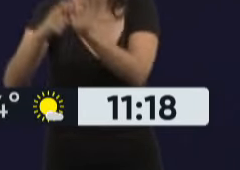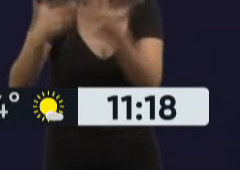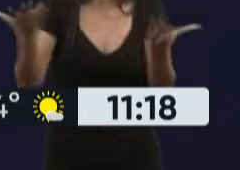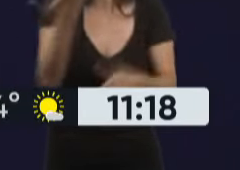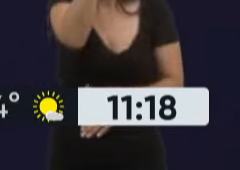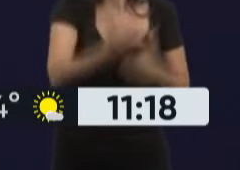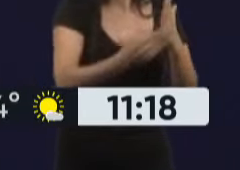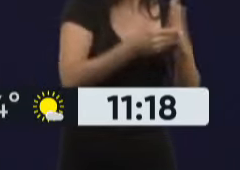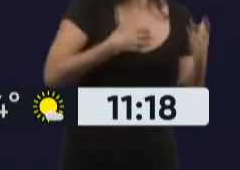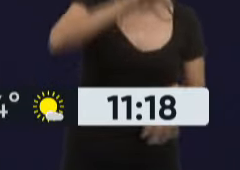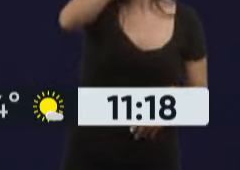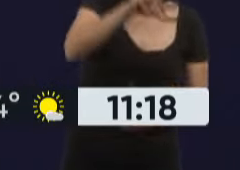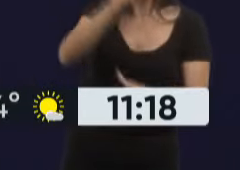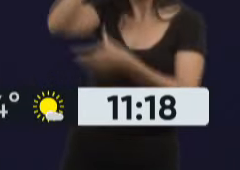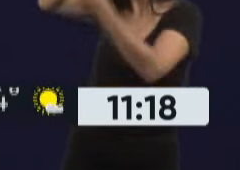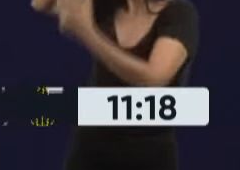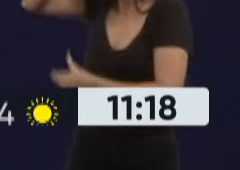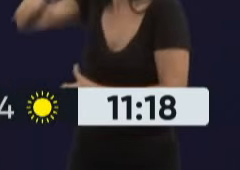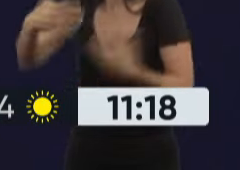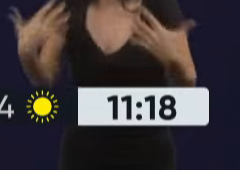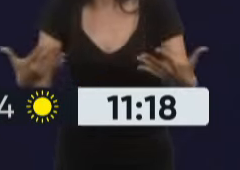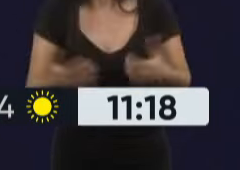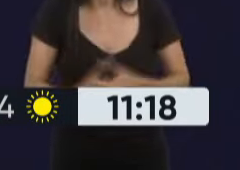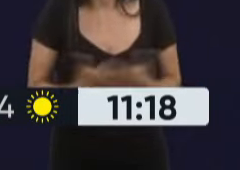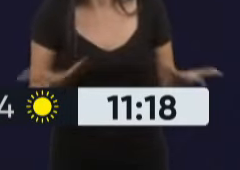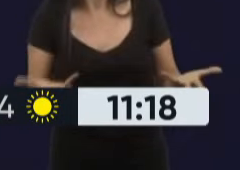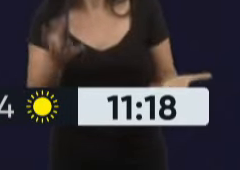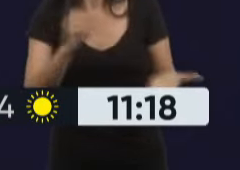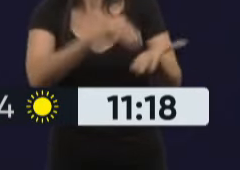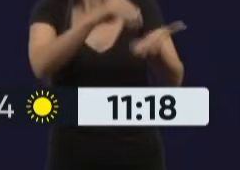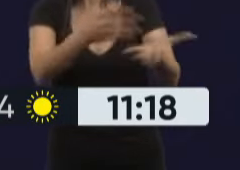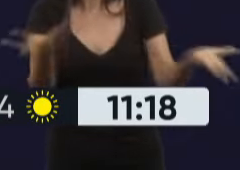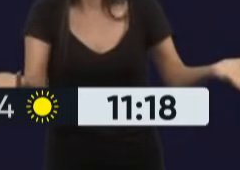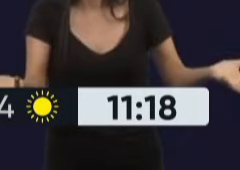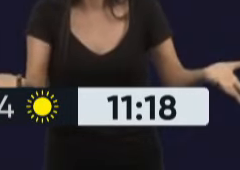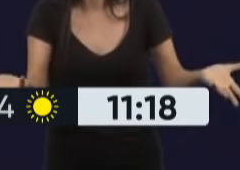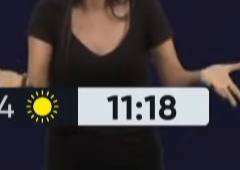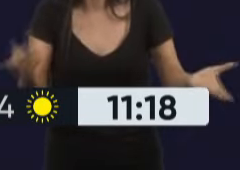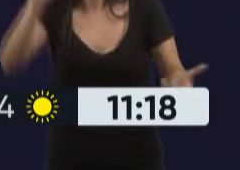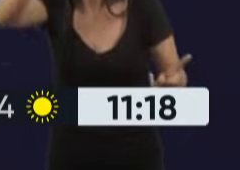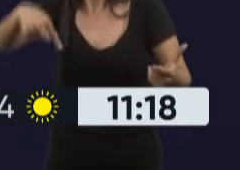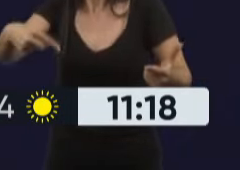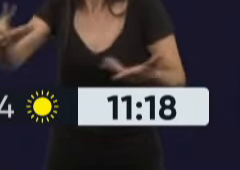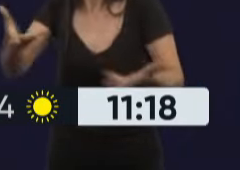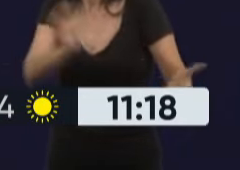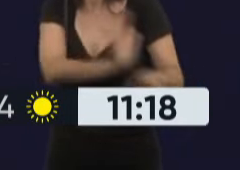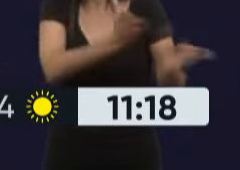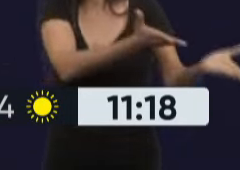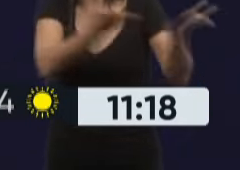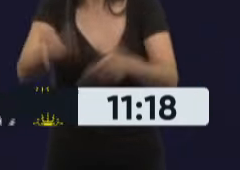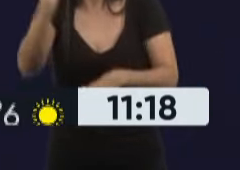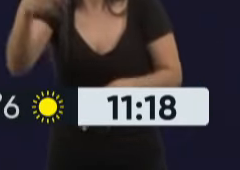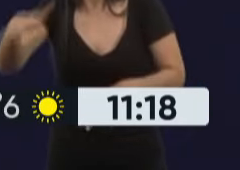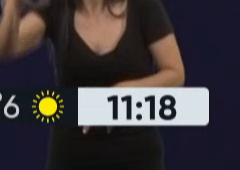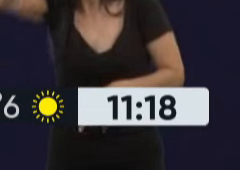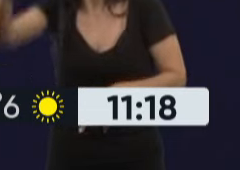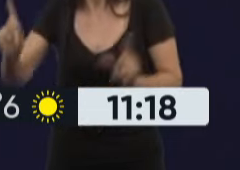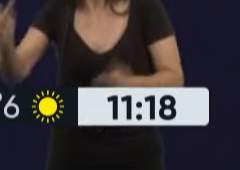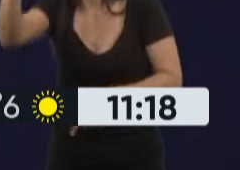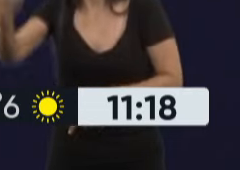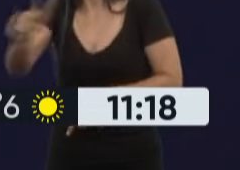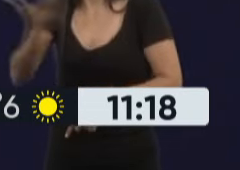supuesto accedió Así que no hay mucho más detalle porque fue motivada precisamente por por el papa